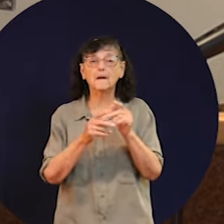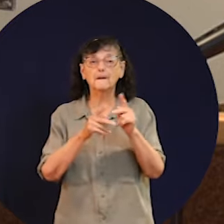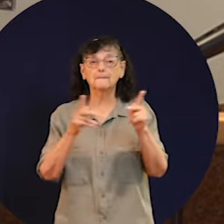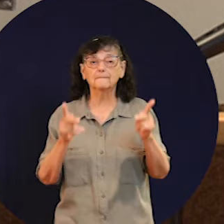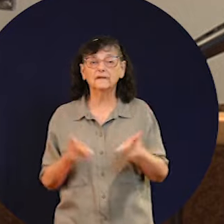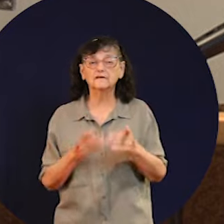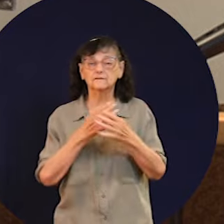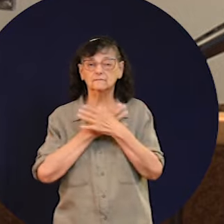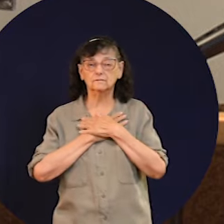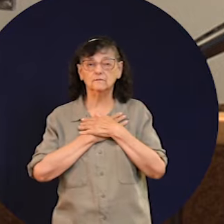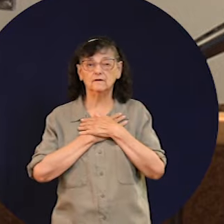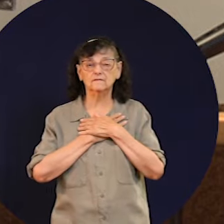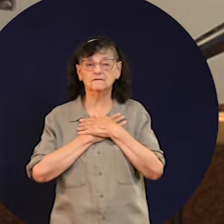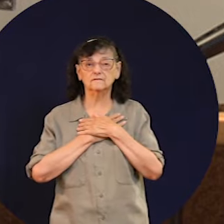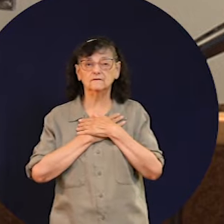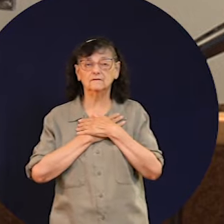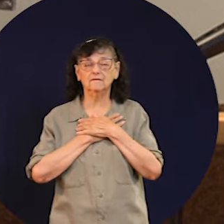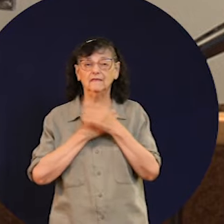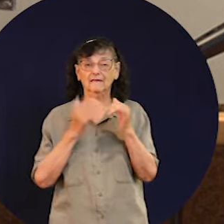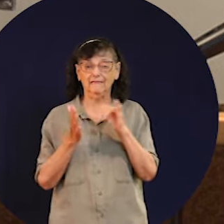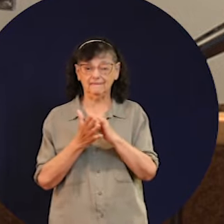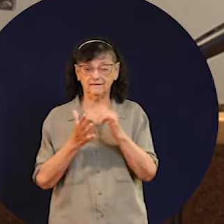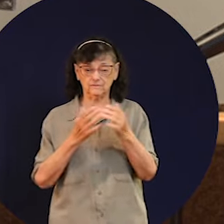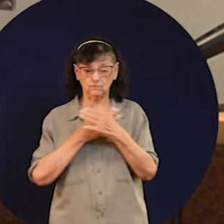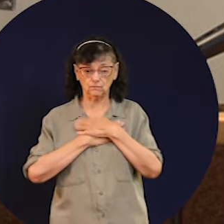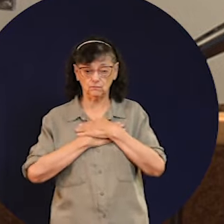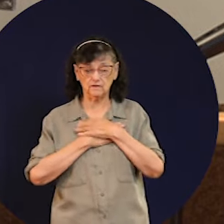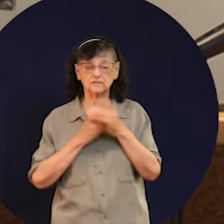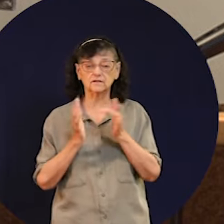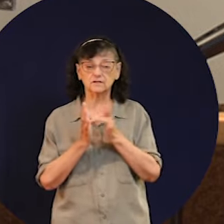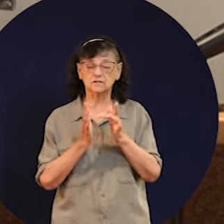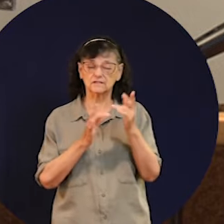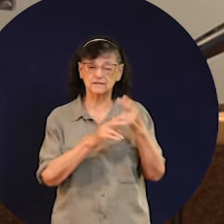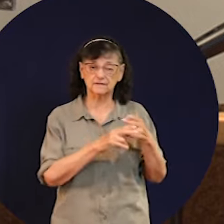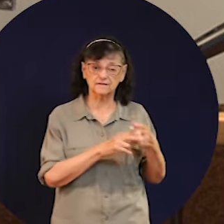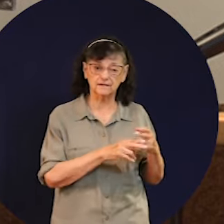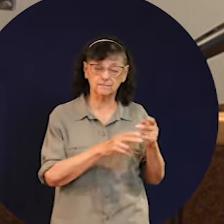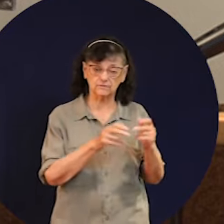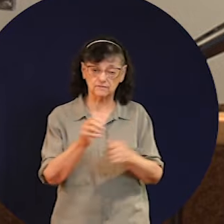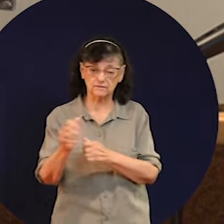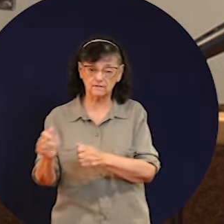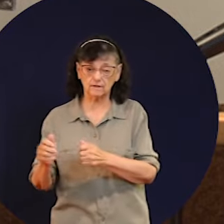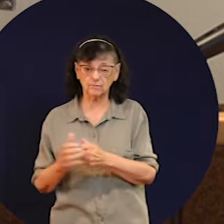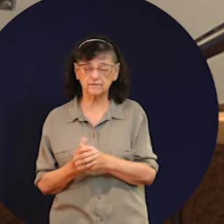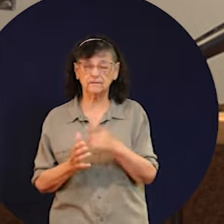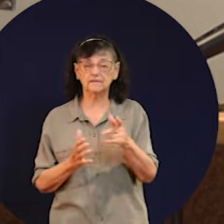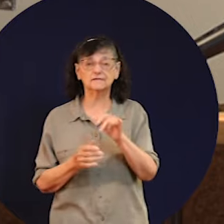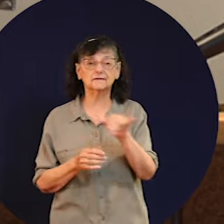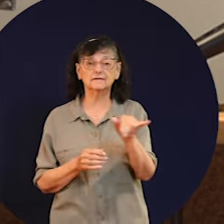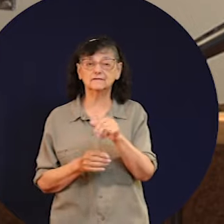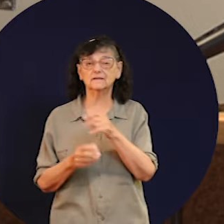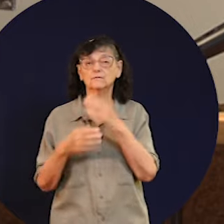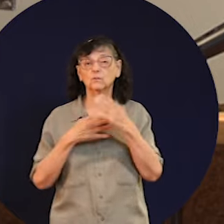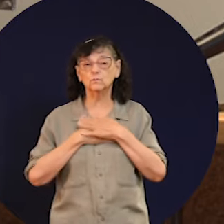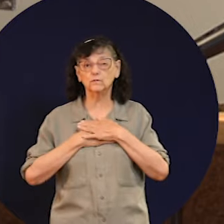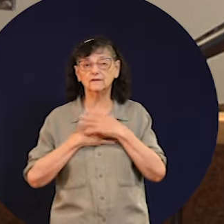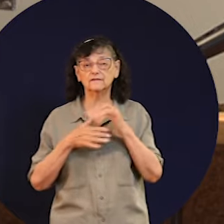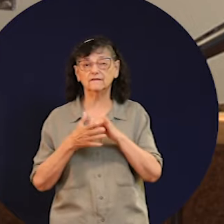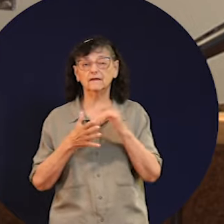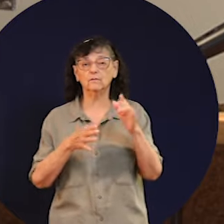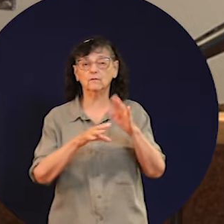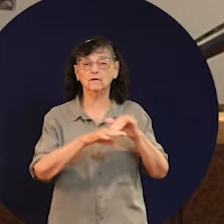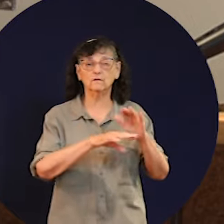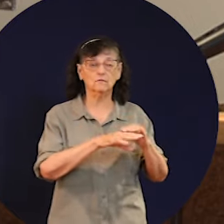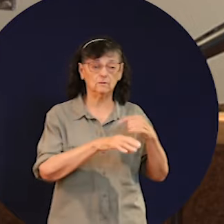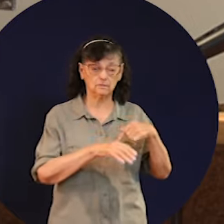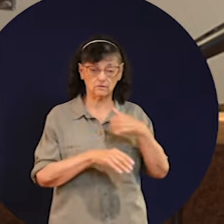para el descanso. Este descanso que Jesús llama a sus discípulos es el mismo descanso al que estamos